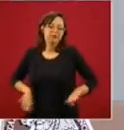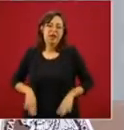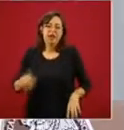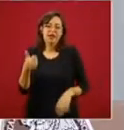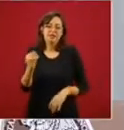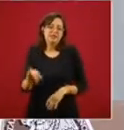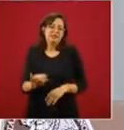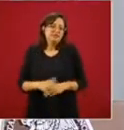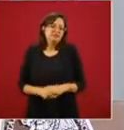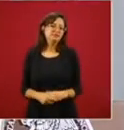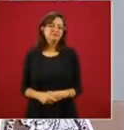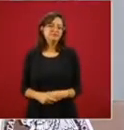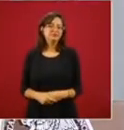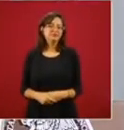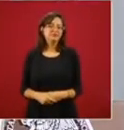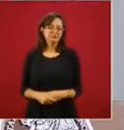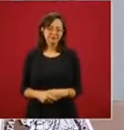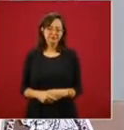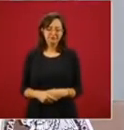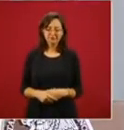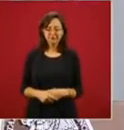se fue formando